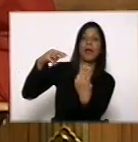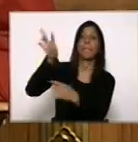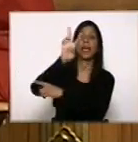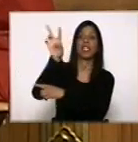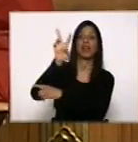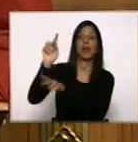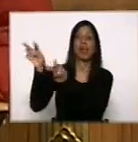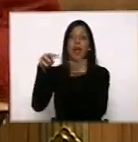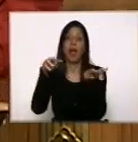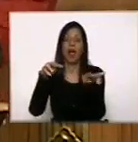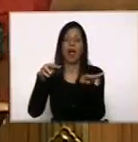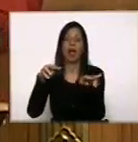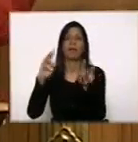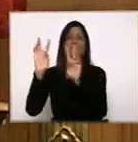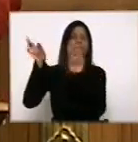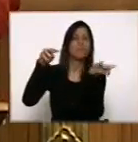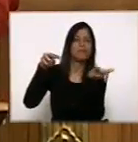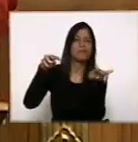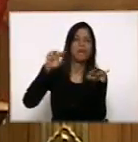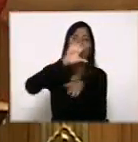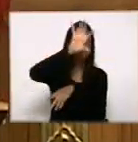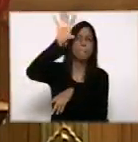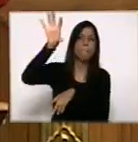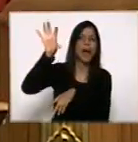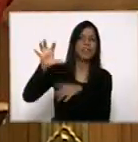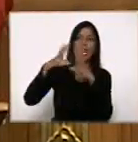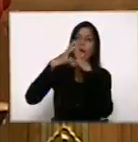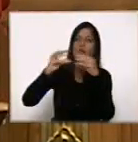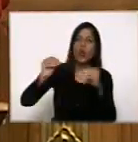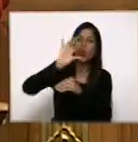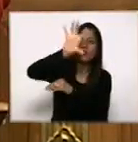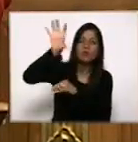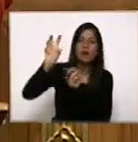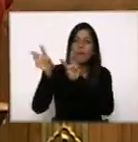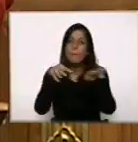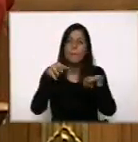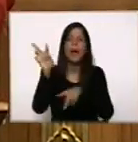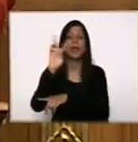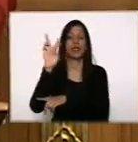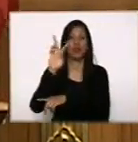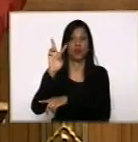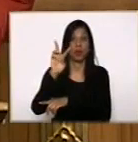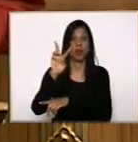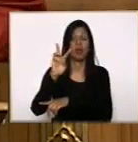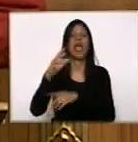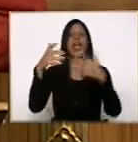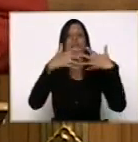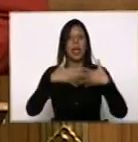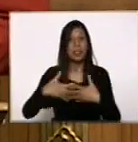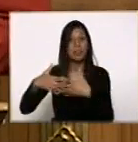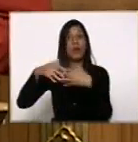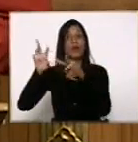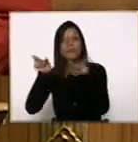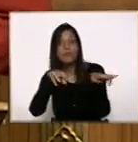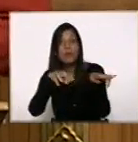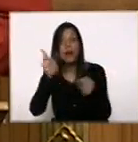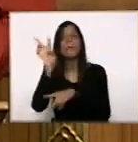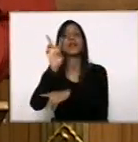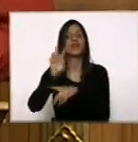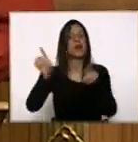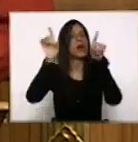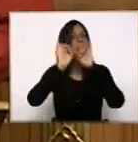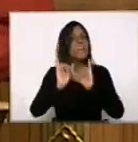hoy. Y nos observan desde todas partes del mundo, inclusive desde los centros imperiales, como